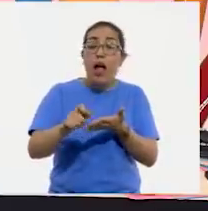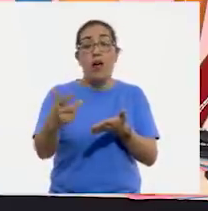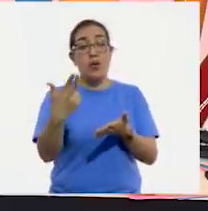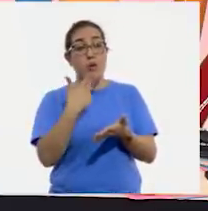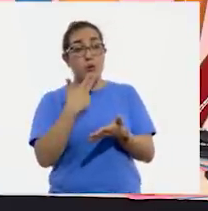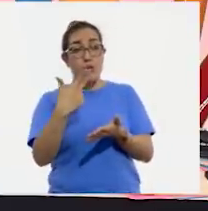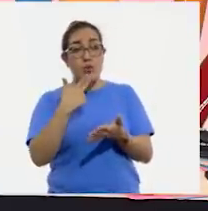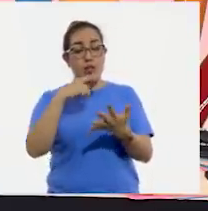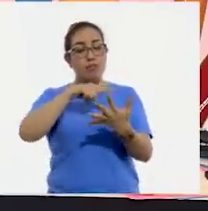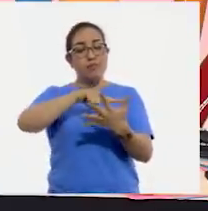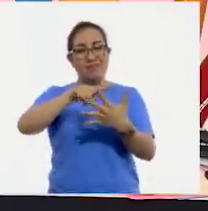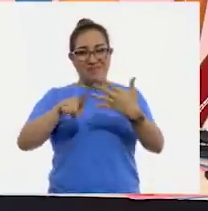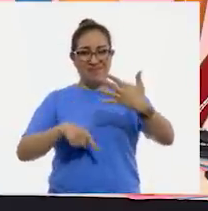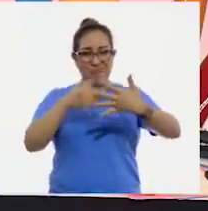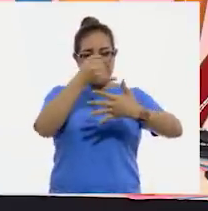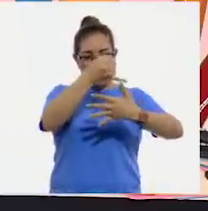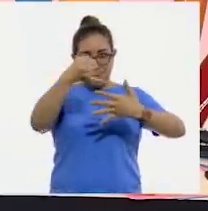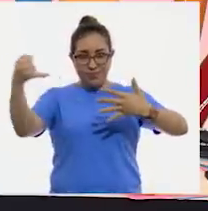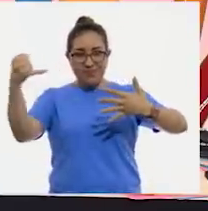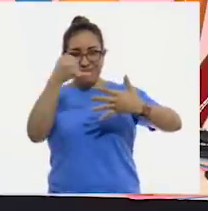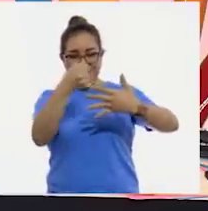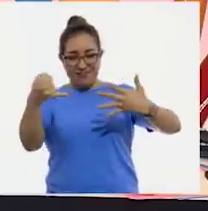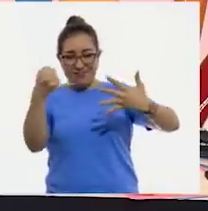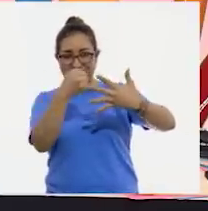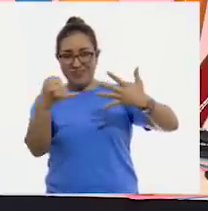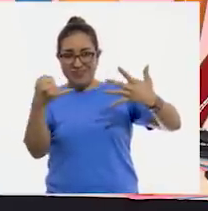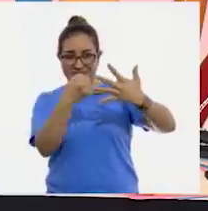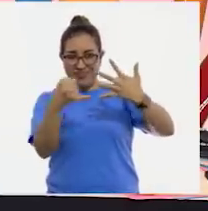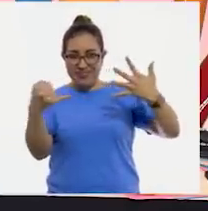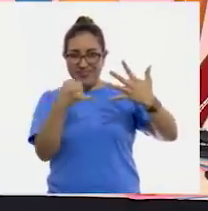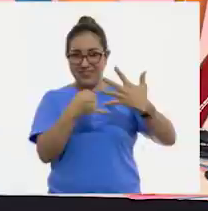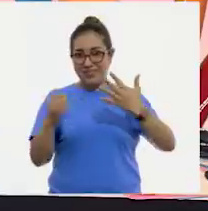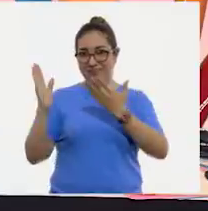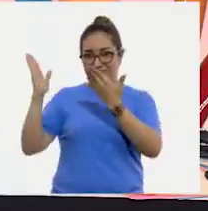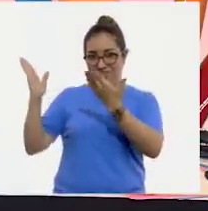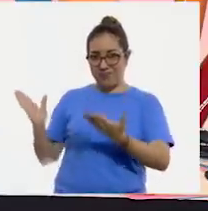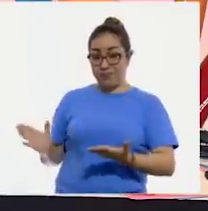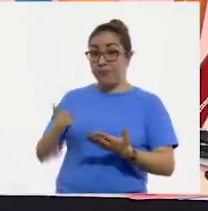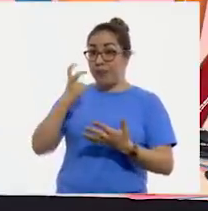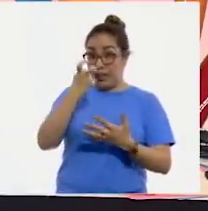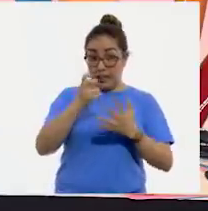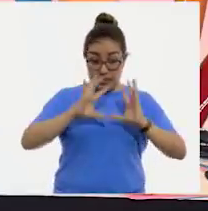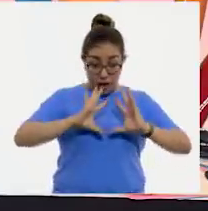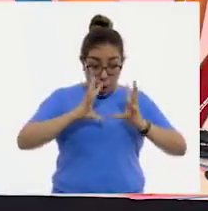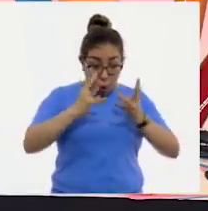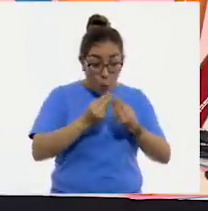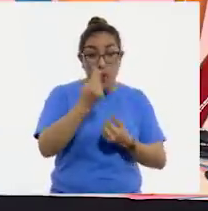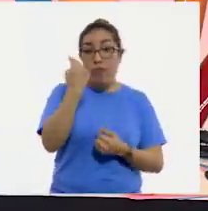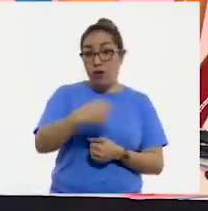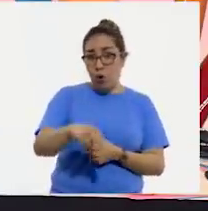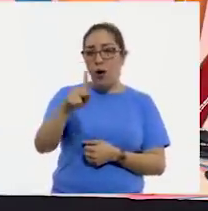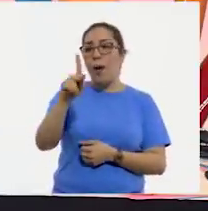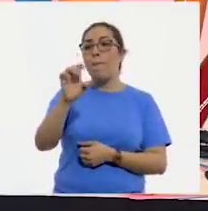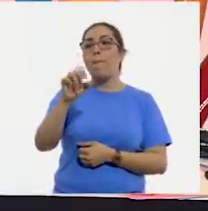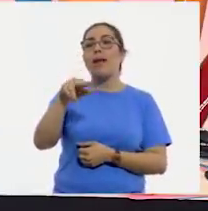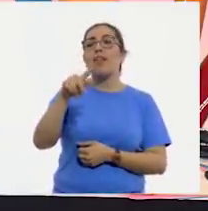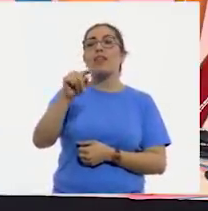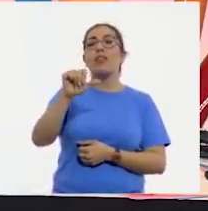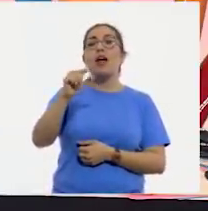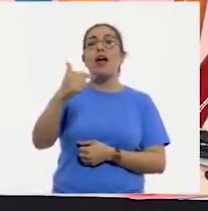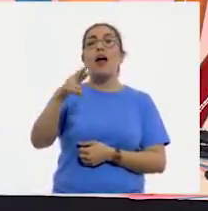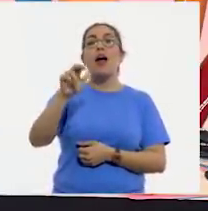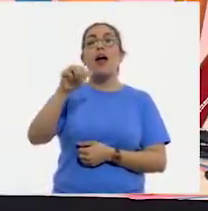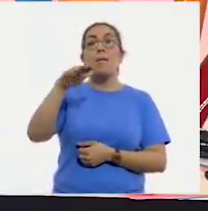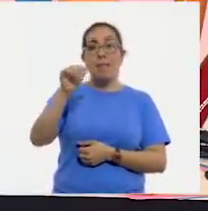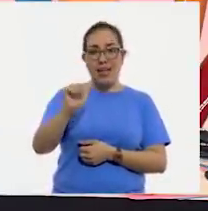utilizamos 5 rayas paralelas con la misma distancia entre ellas. El conjunto de estas rayas le llamamos pentagrama. Penta significa